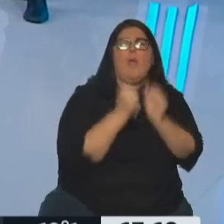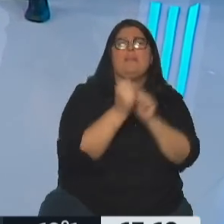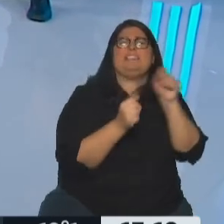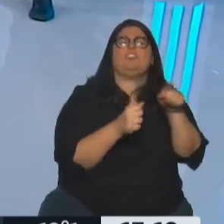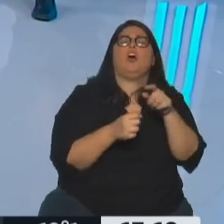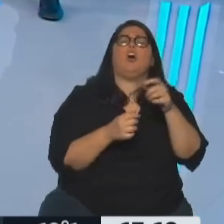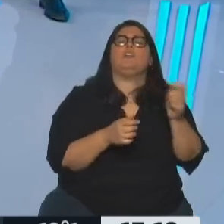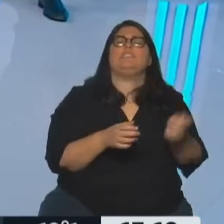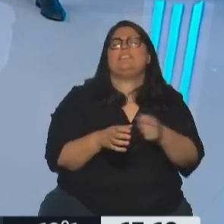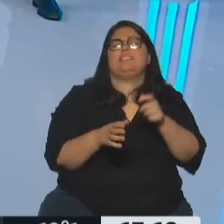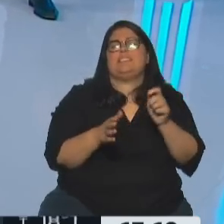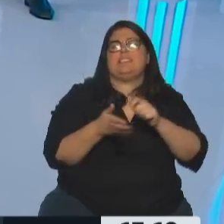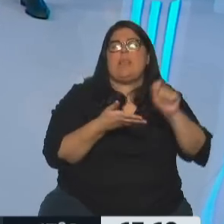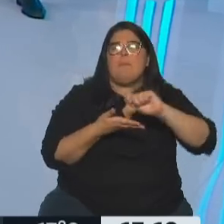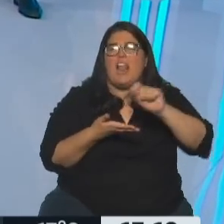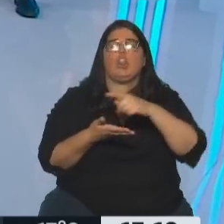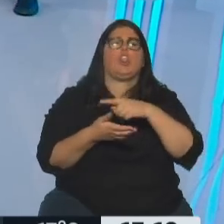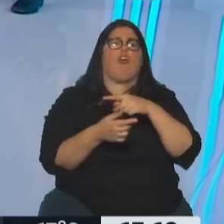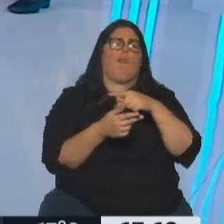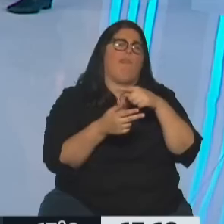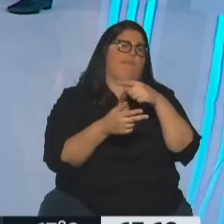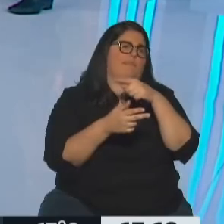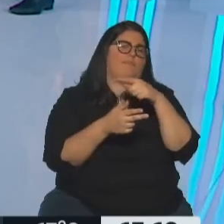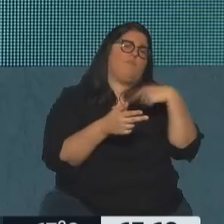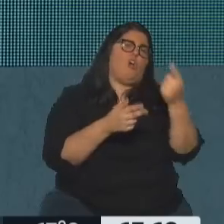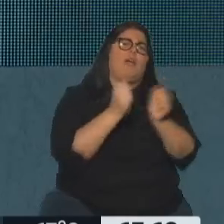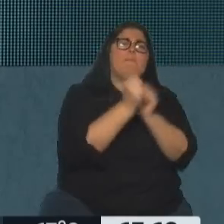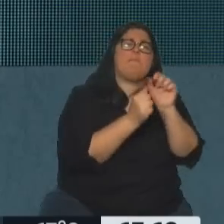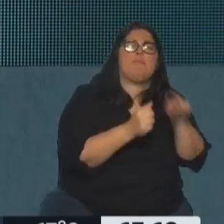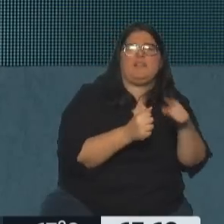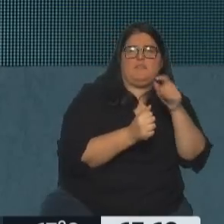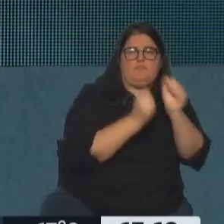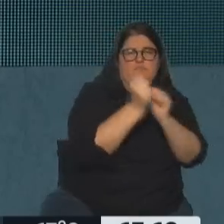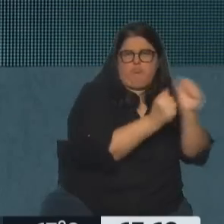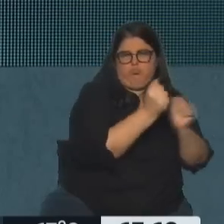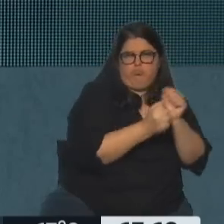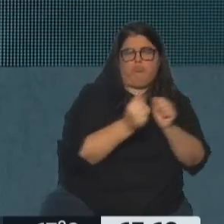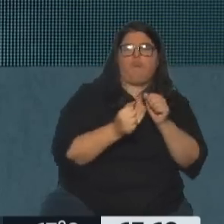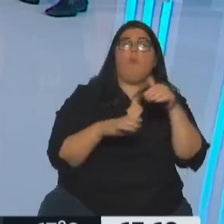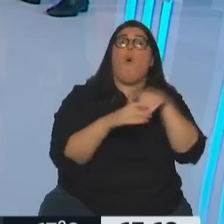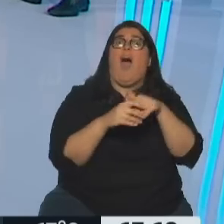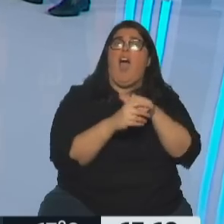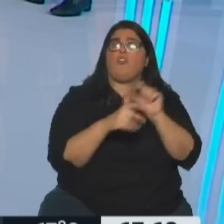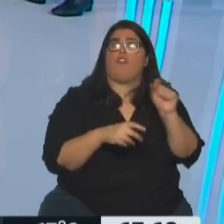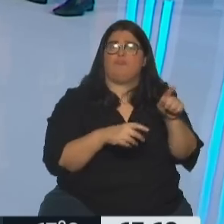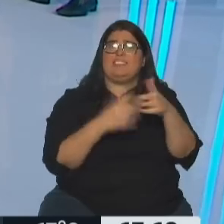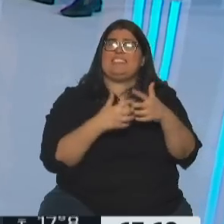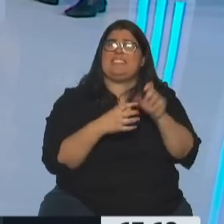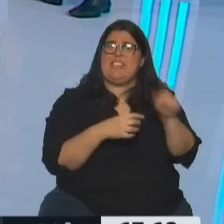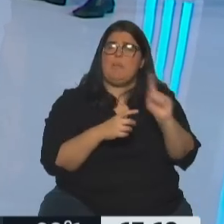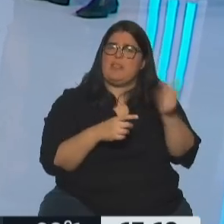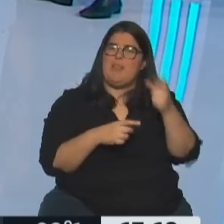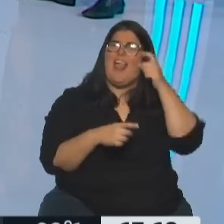cementera. Hablamos también de Klabin, que es una multinacional celulosa. Bueno, todo un sector del sistema bancario, digamos. Exacto, el